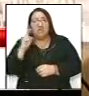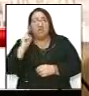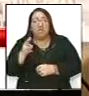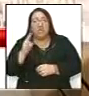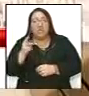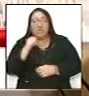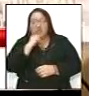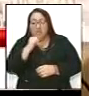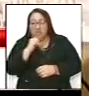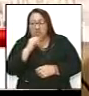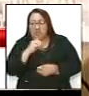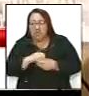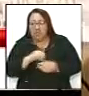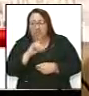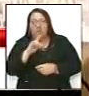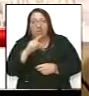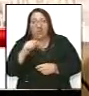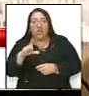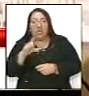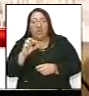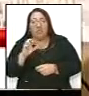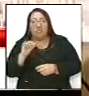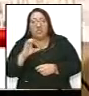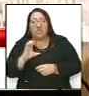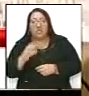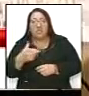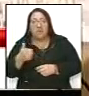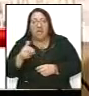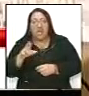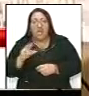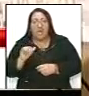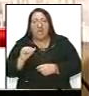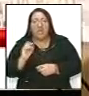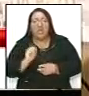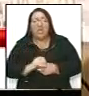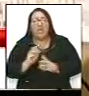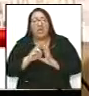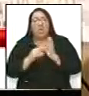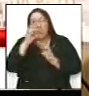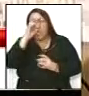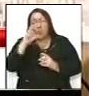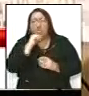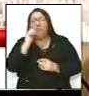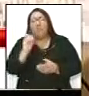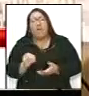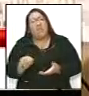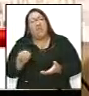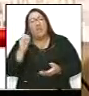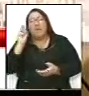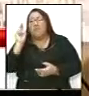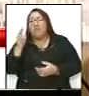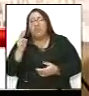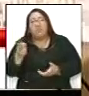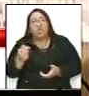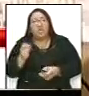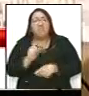que faltan en la UGEL Pichari, en la provincia de la Convención, en la región Cusco. Hay casi 1.200 estudiantes que están